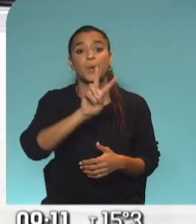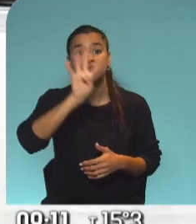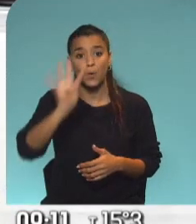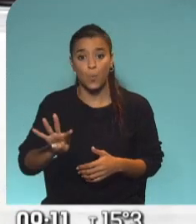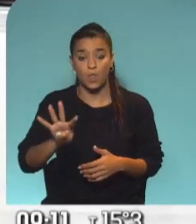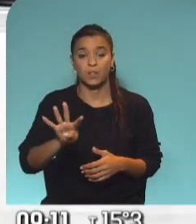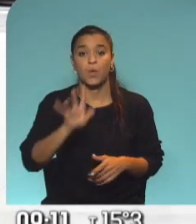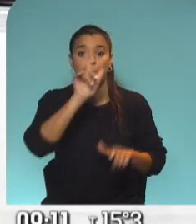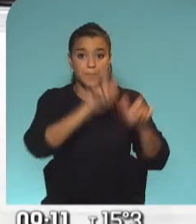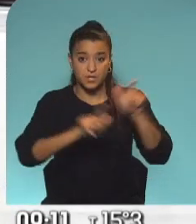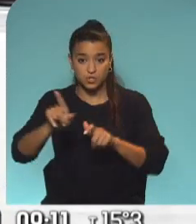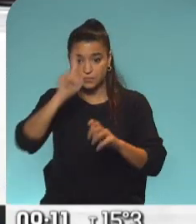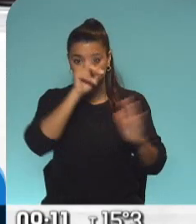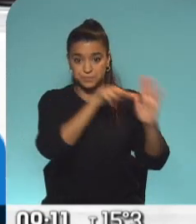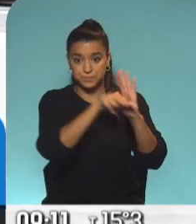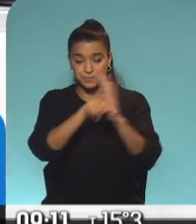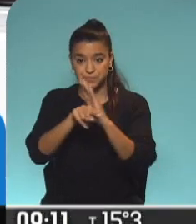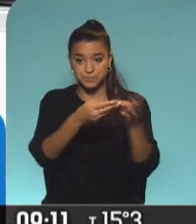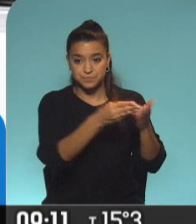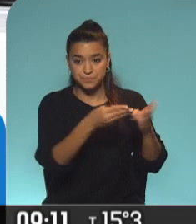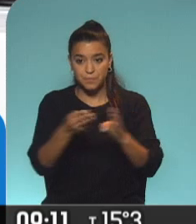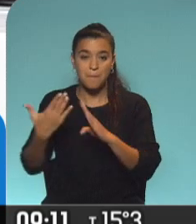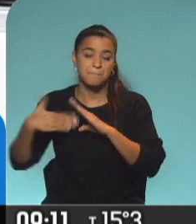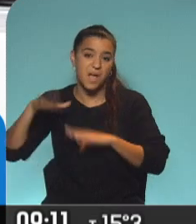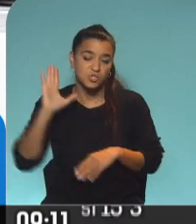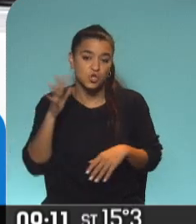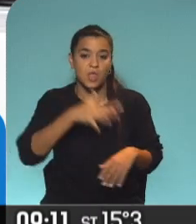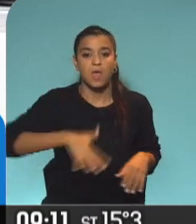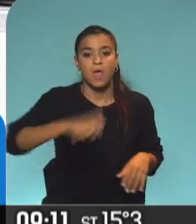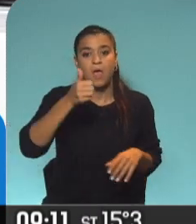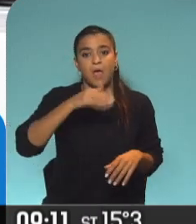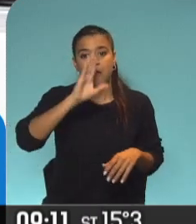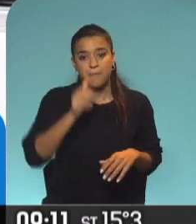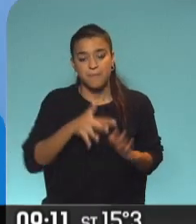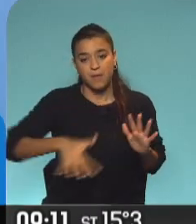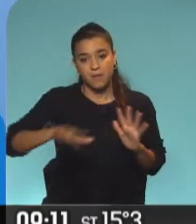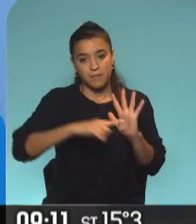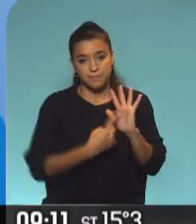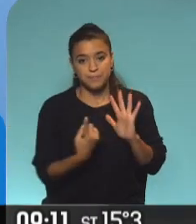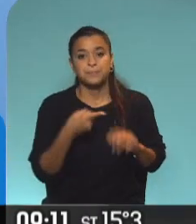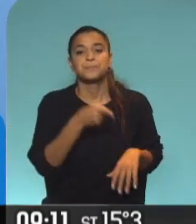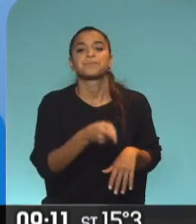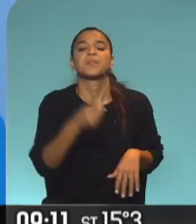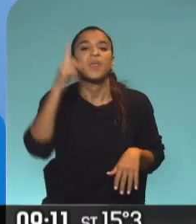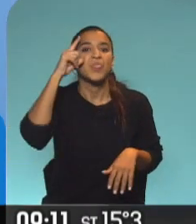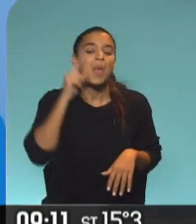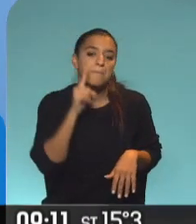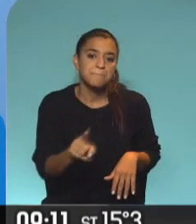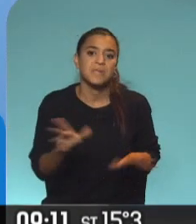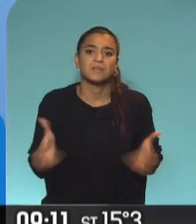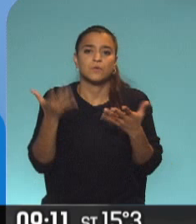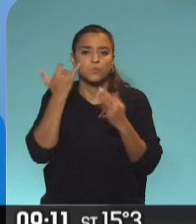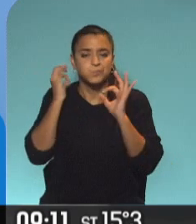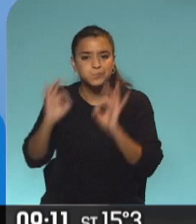324 son las personas internadas en terapia intensiva, en su mayoría en el área metropolitana de Buenos Aires. Más de 10.000 son los